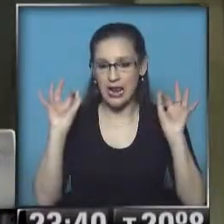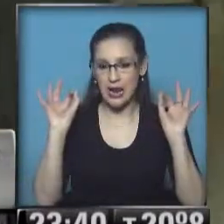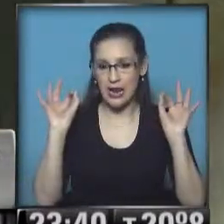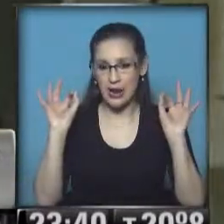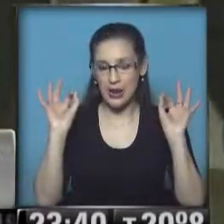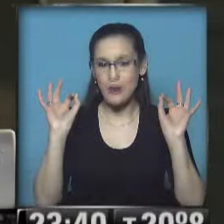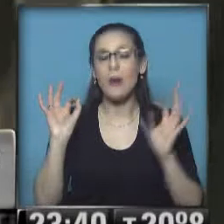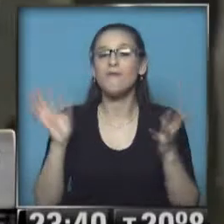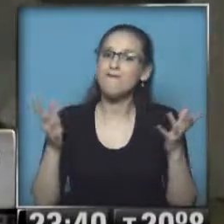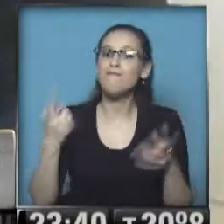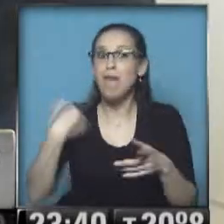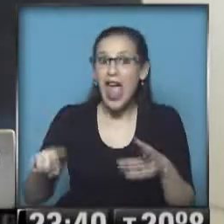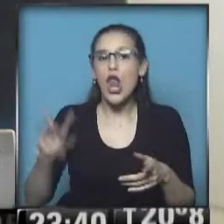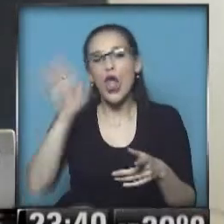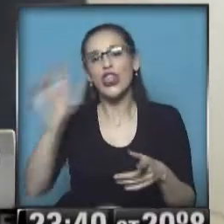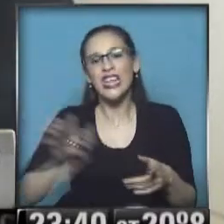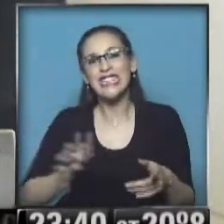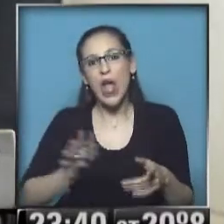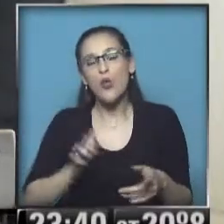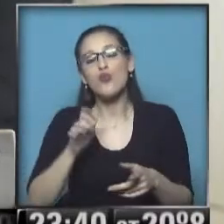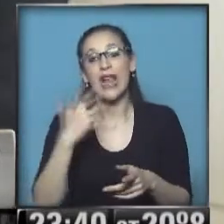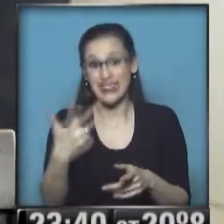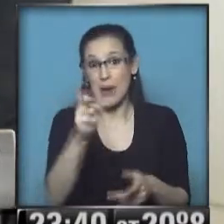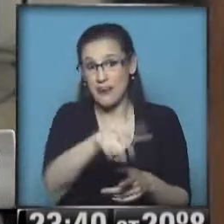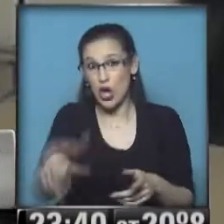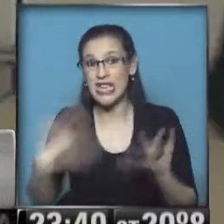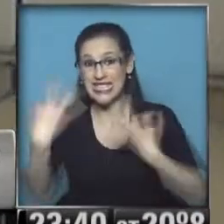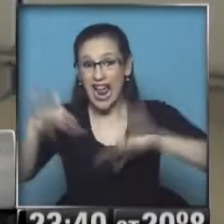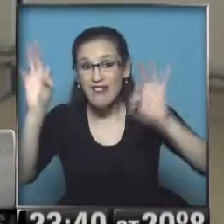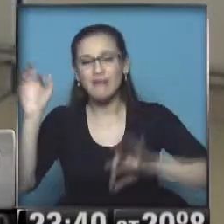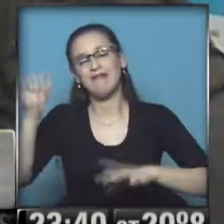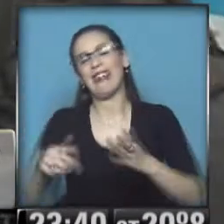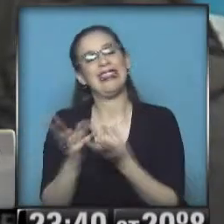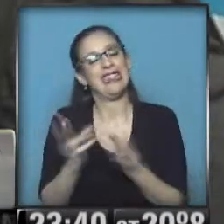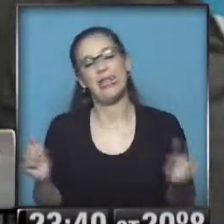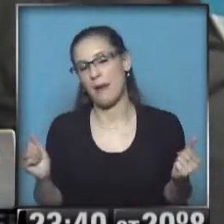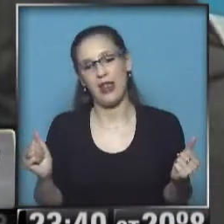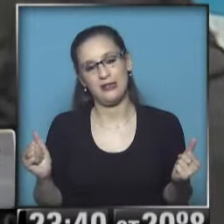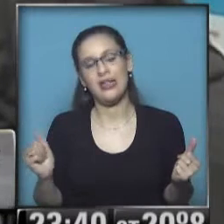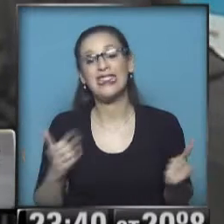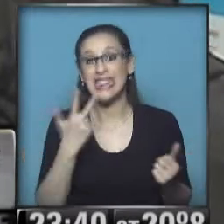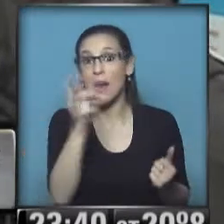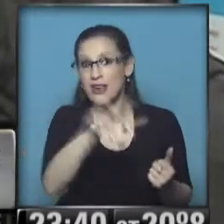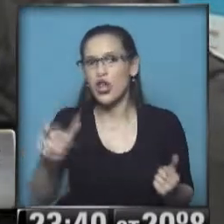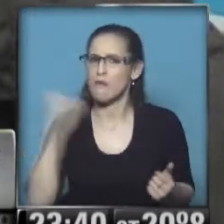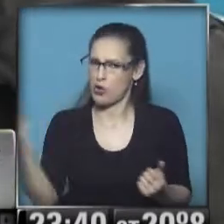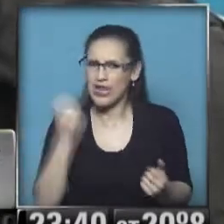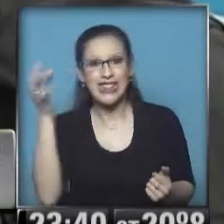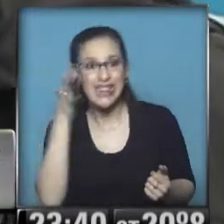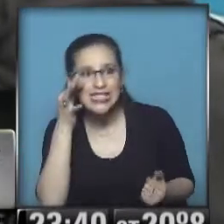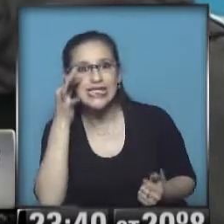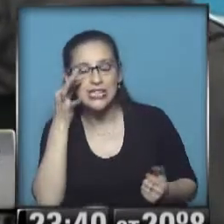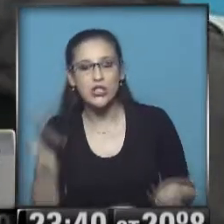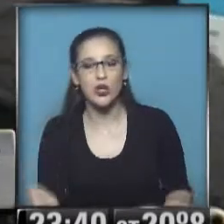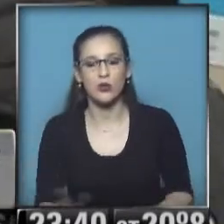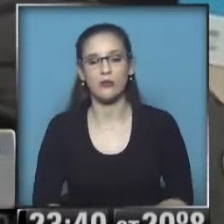última dictadura militar, testigos fundamentales de los hechos. cuando logra tirarse, ya cuando le